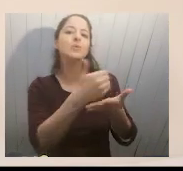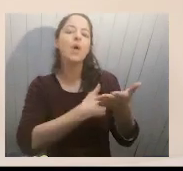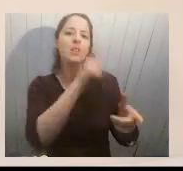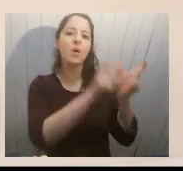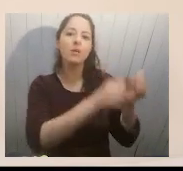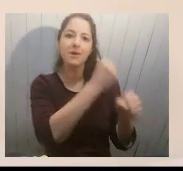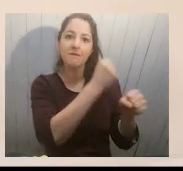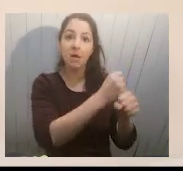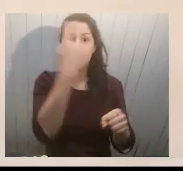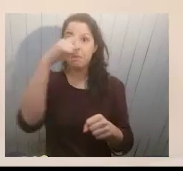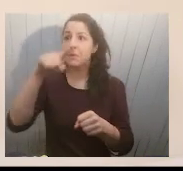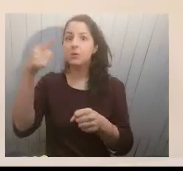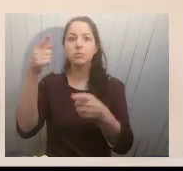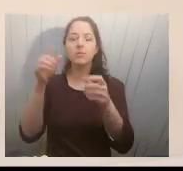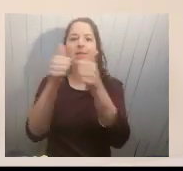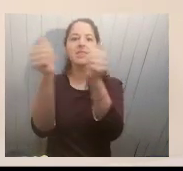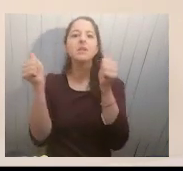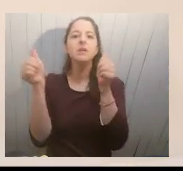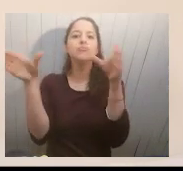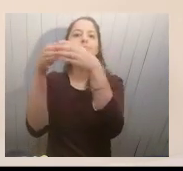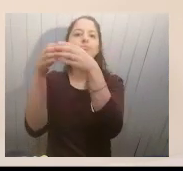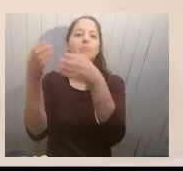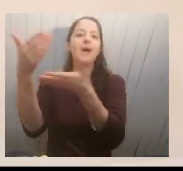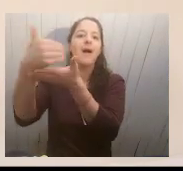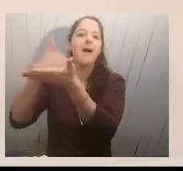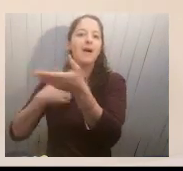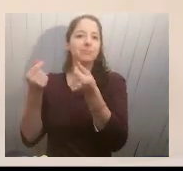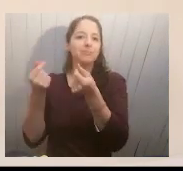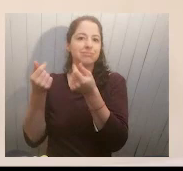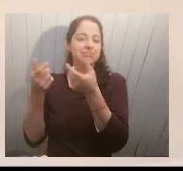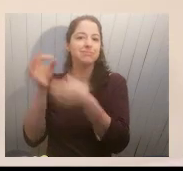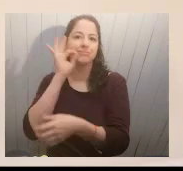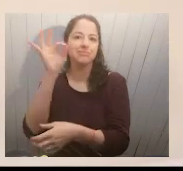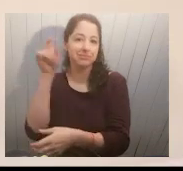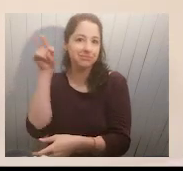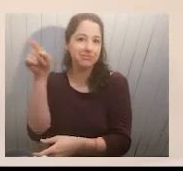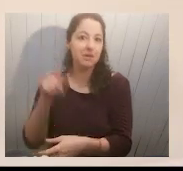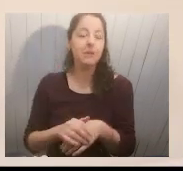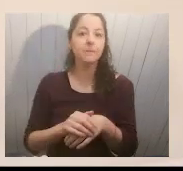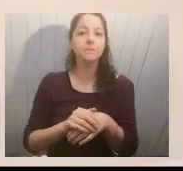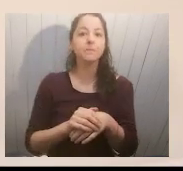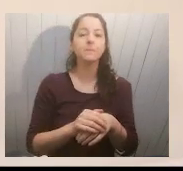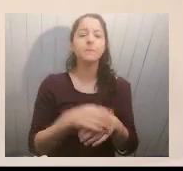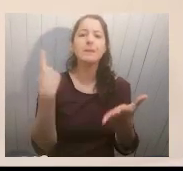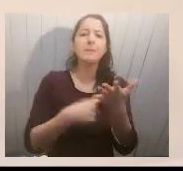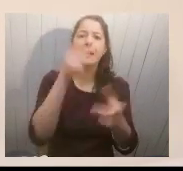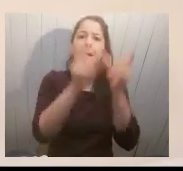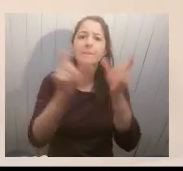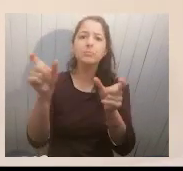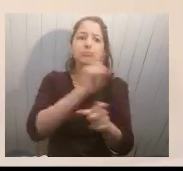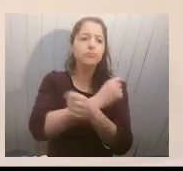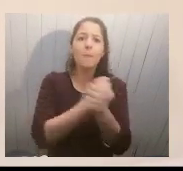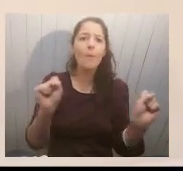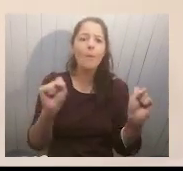personeros del mismo gobierno. Mientras miles de personas en territorios arrasados no pueden cuidar de su salud y de su vida por no